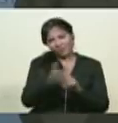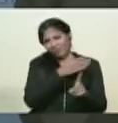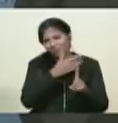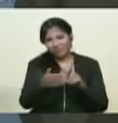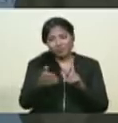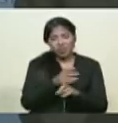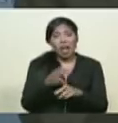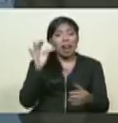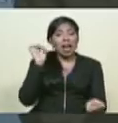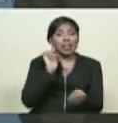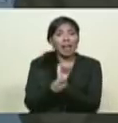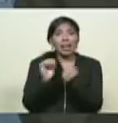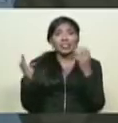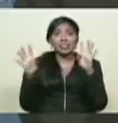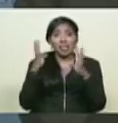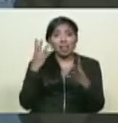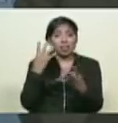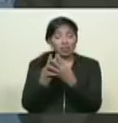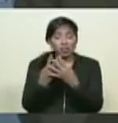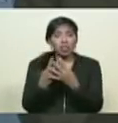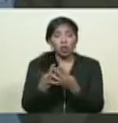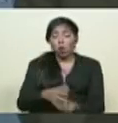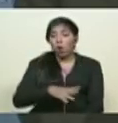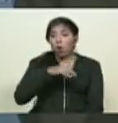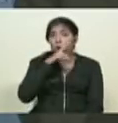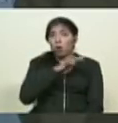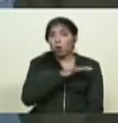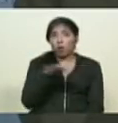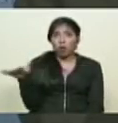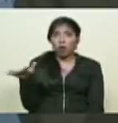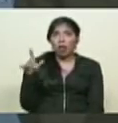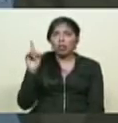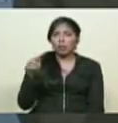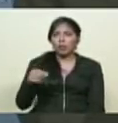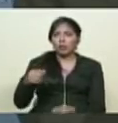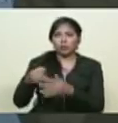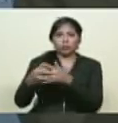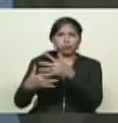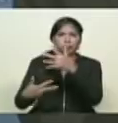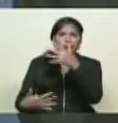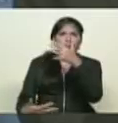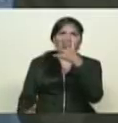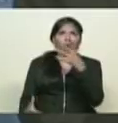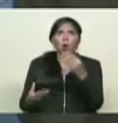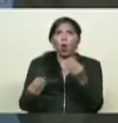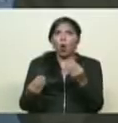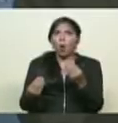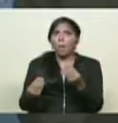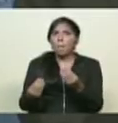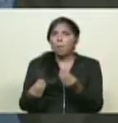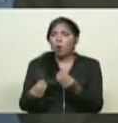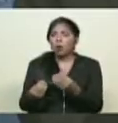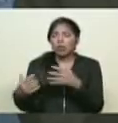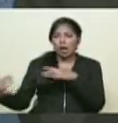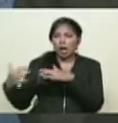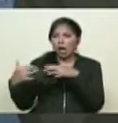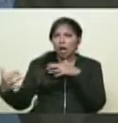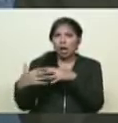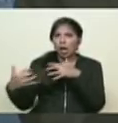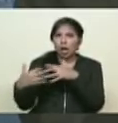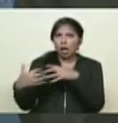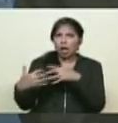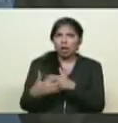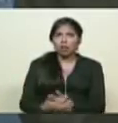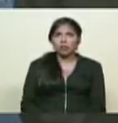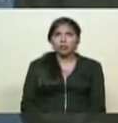guantánamo y un largo historial de guerras e invasiones no solo en nuestro continente sino